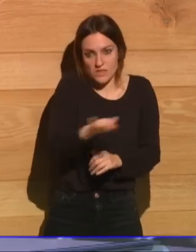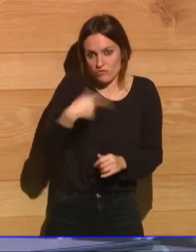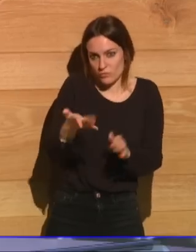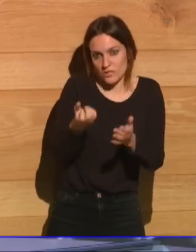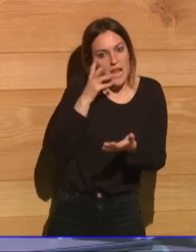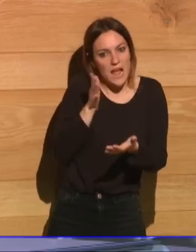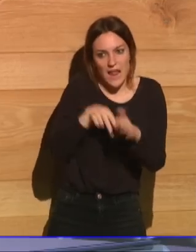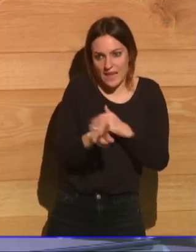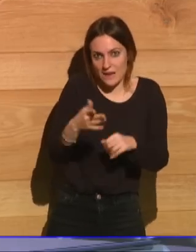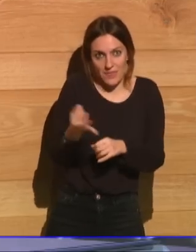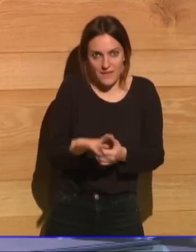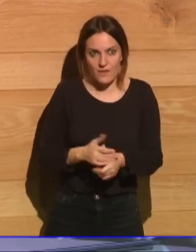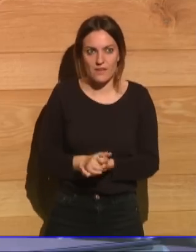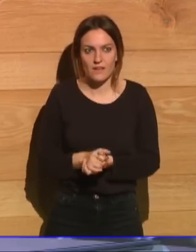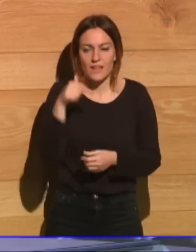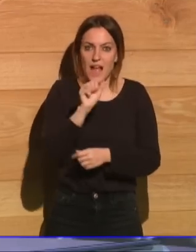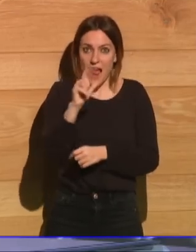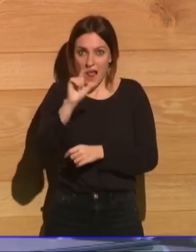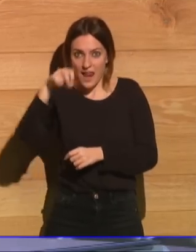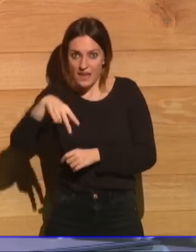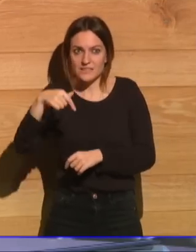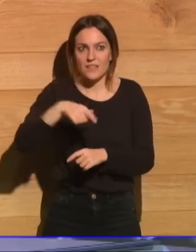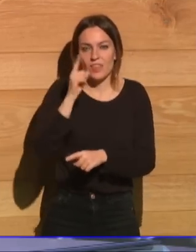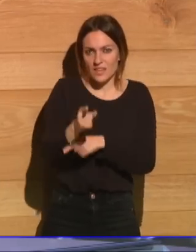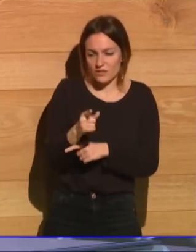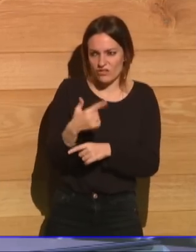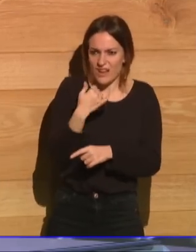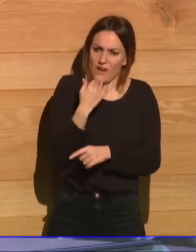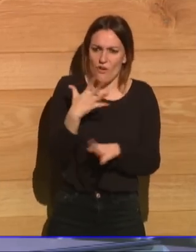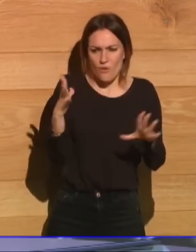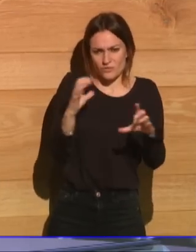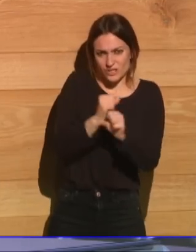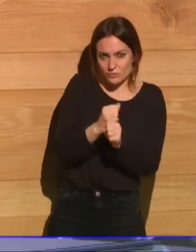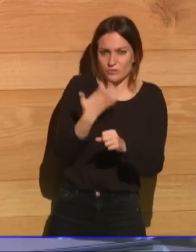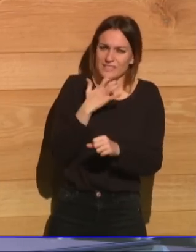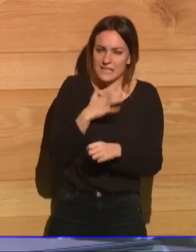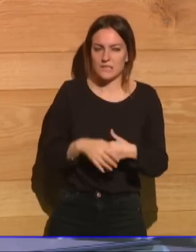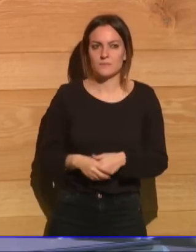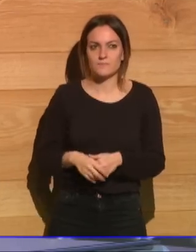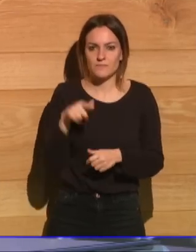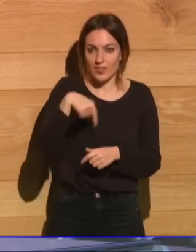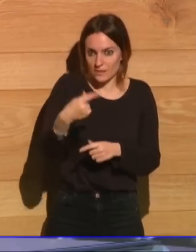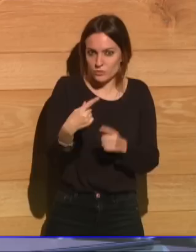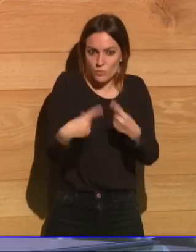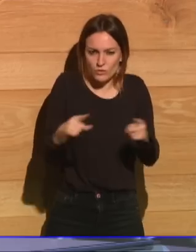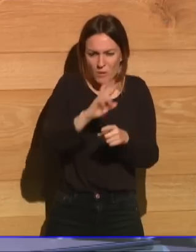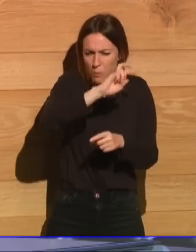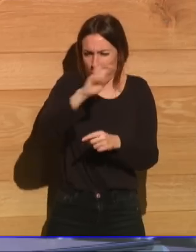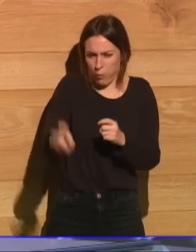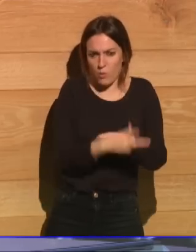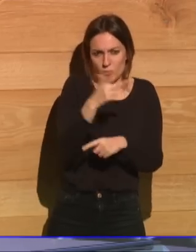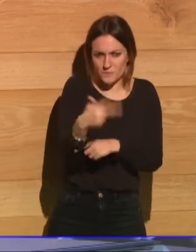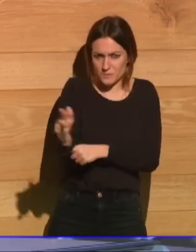en Alan Parker, siempre piensa en un director oscuro, que lo es, y, Sí, un poquito- y en Expreso de Medianoche. Ha rodado musicales sin parar. Sí, sí. O sea,